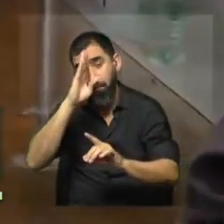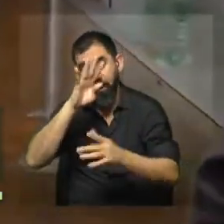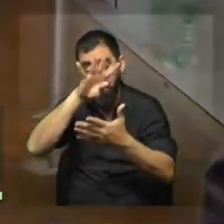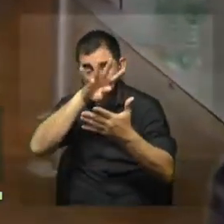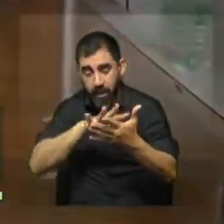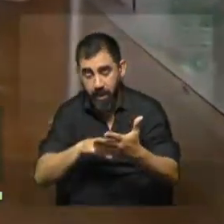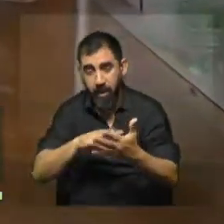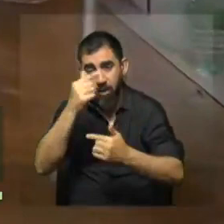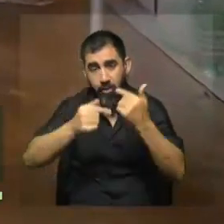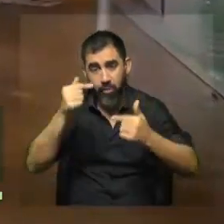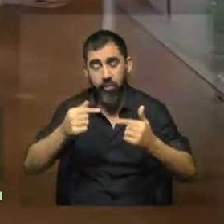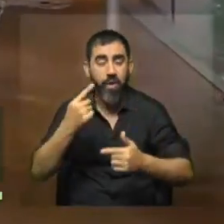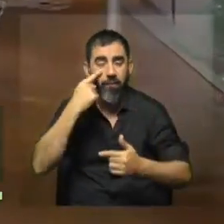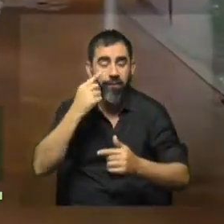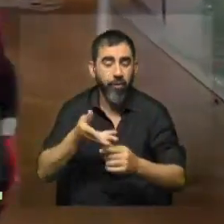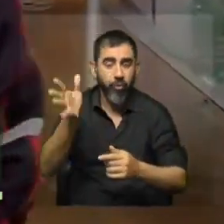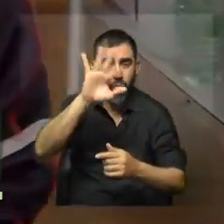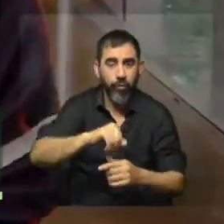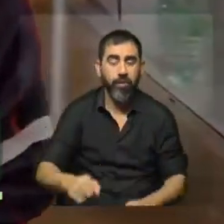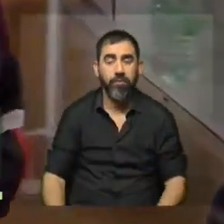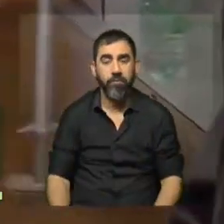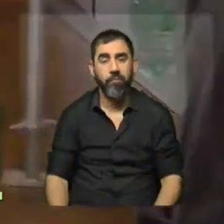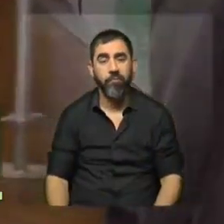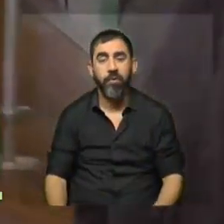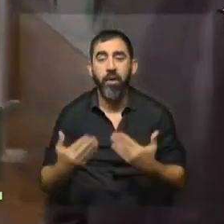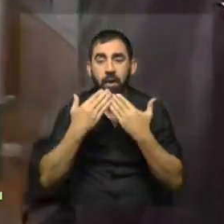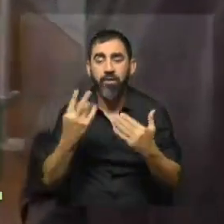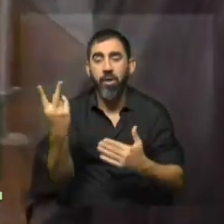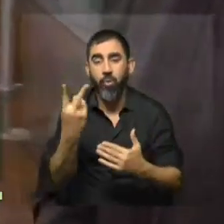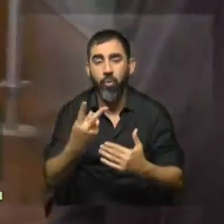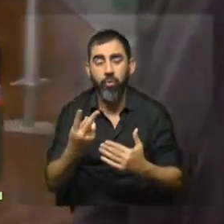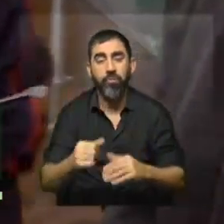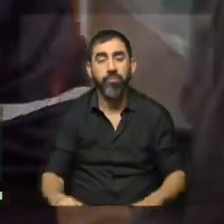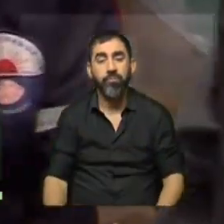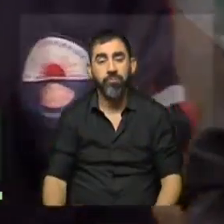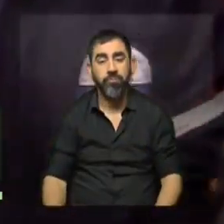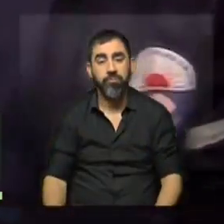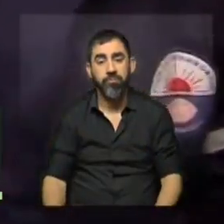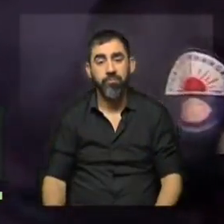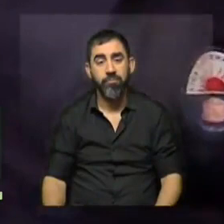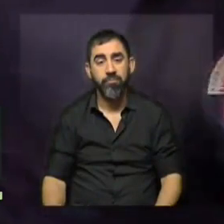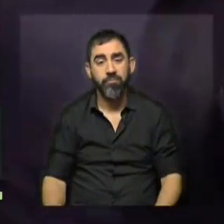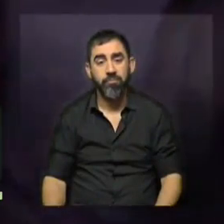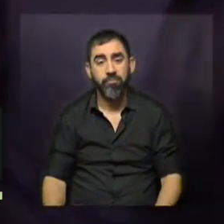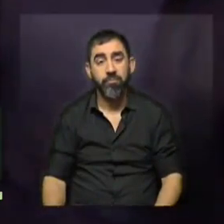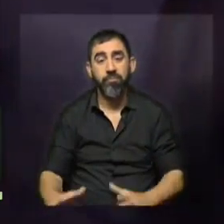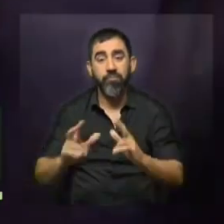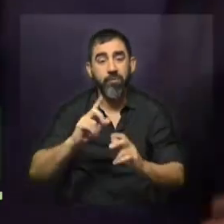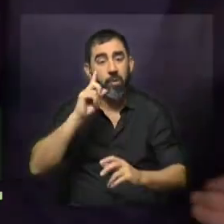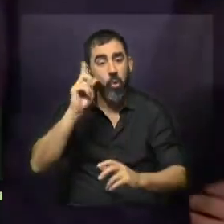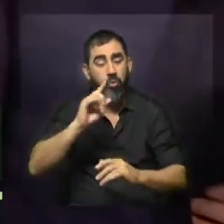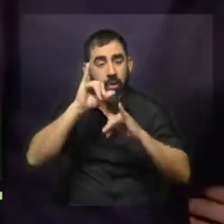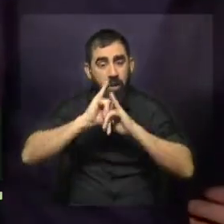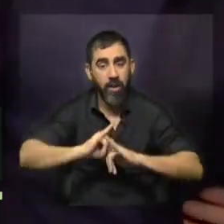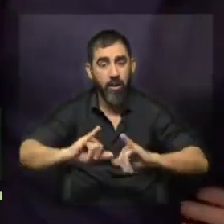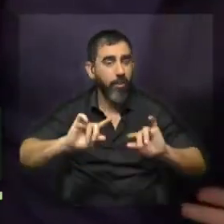lees, lo vivís. Muy bien, muchísimas gracias a los dos. Rosina, bueno, yo les decía al inicio que ellos me decían que no conocían la campaña,